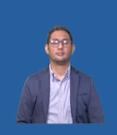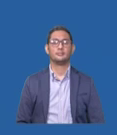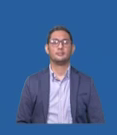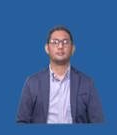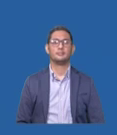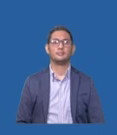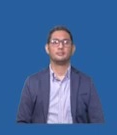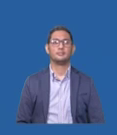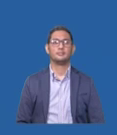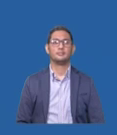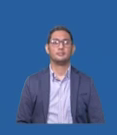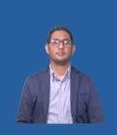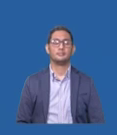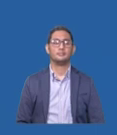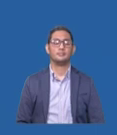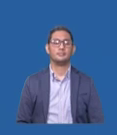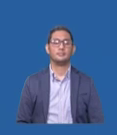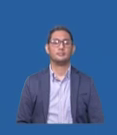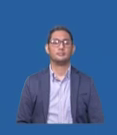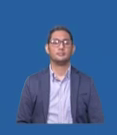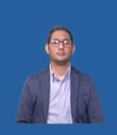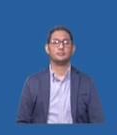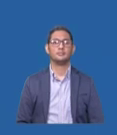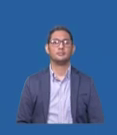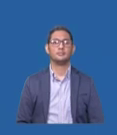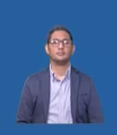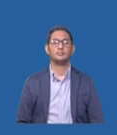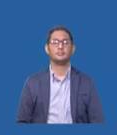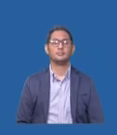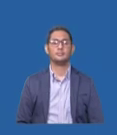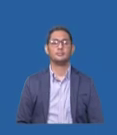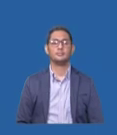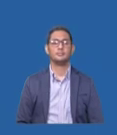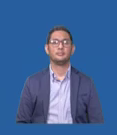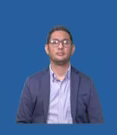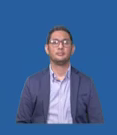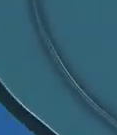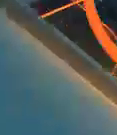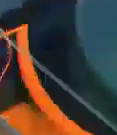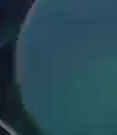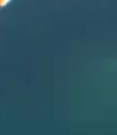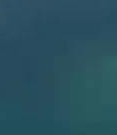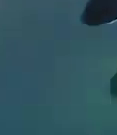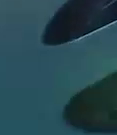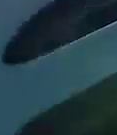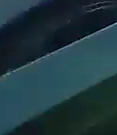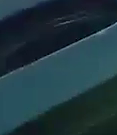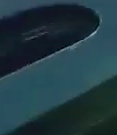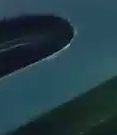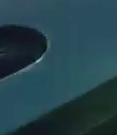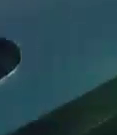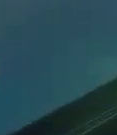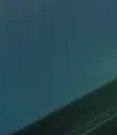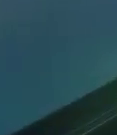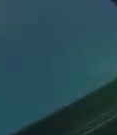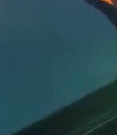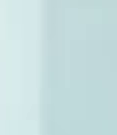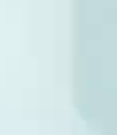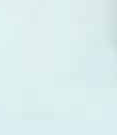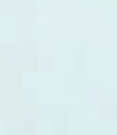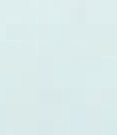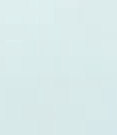y burunga santafé las lomas en chiriquí betania y josé domingo espinar con 10 casos